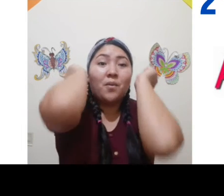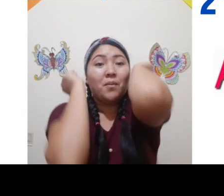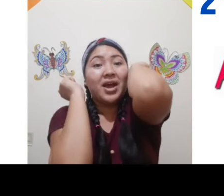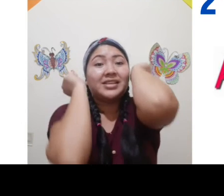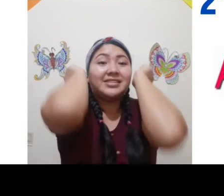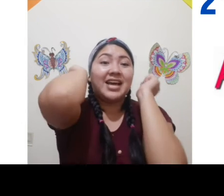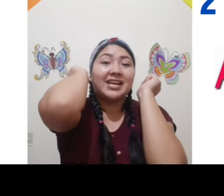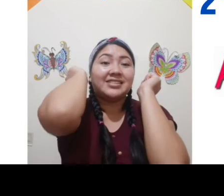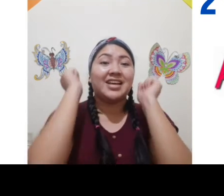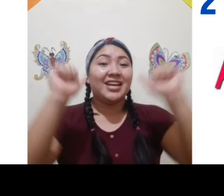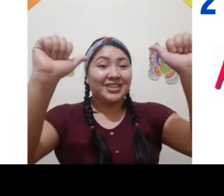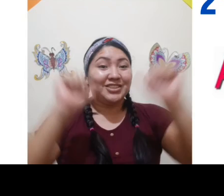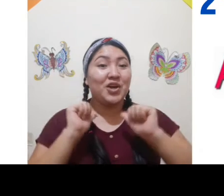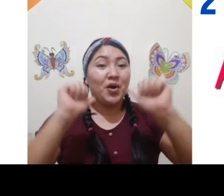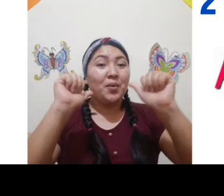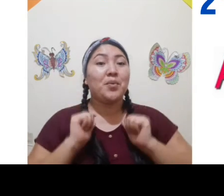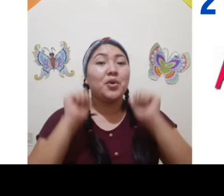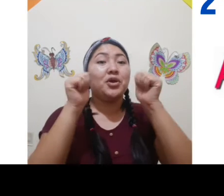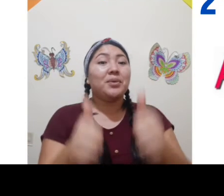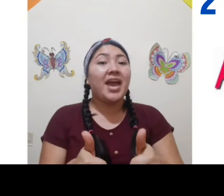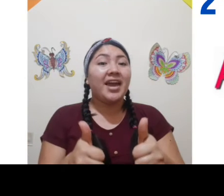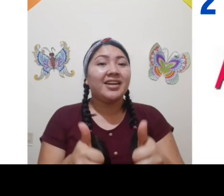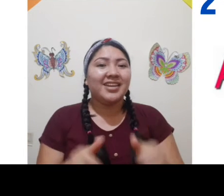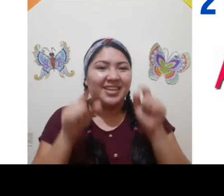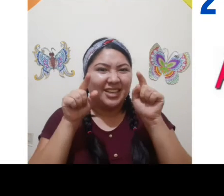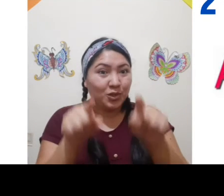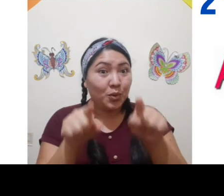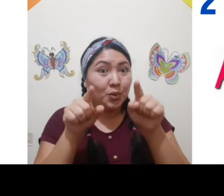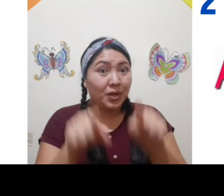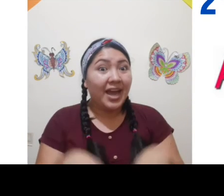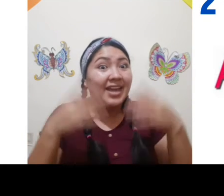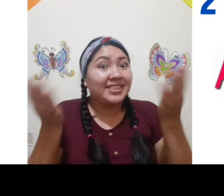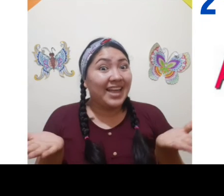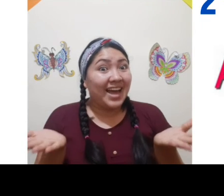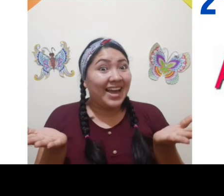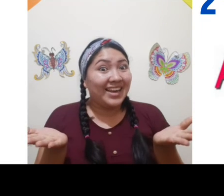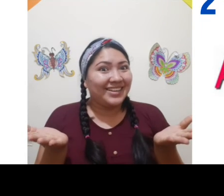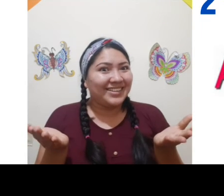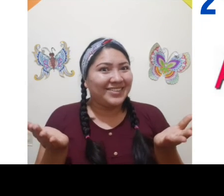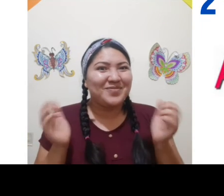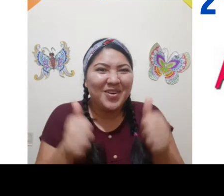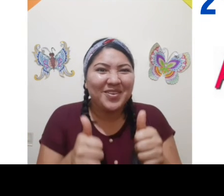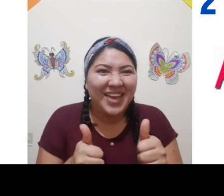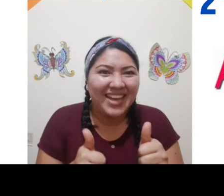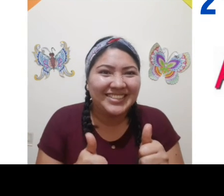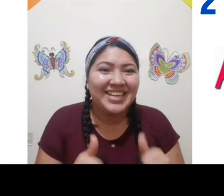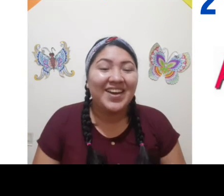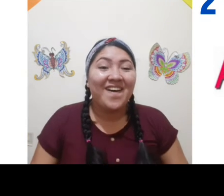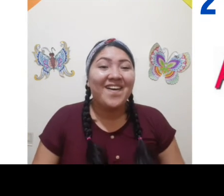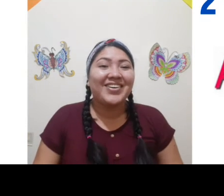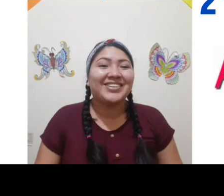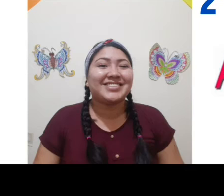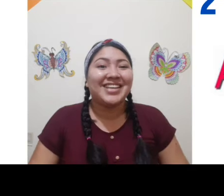cómo estás yo muy bien y tú qué tal muy bien